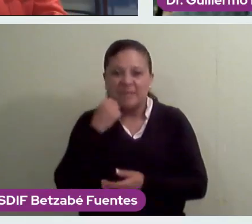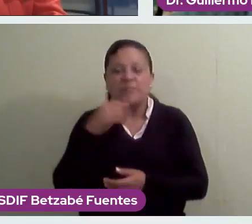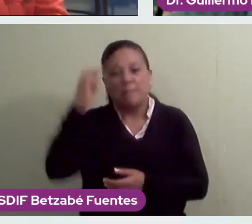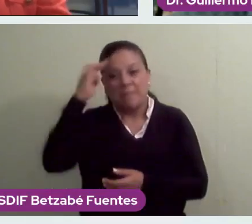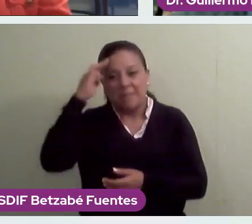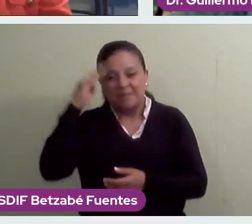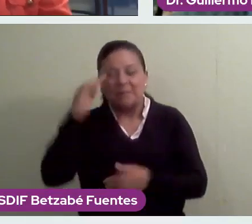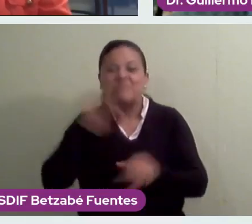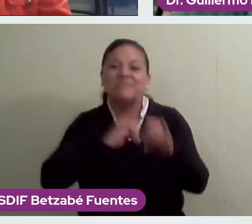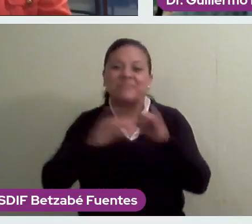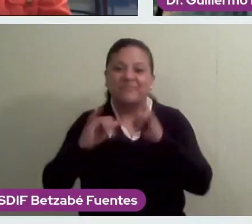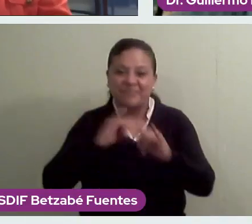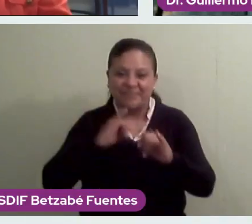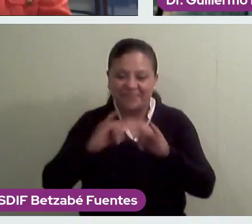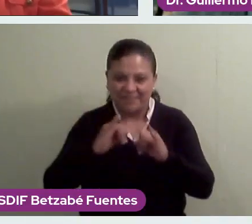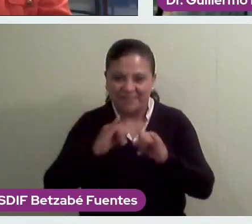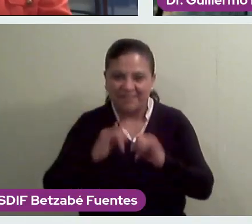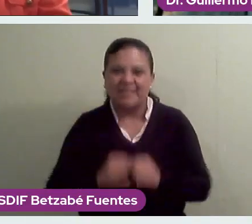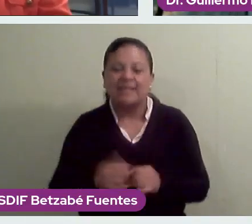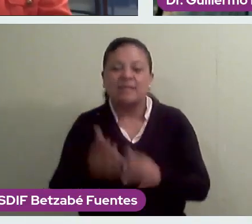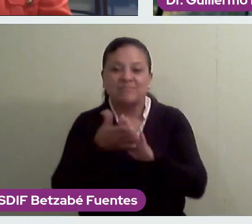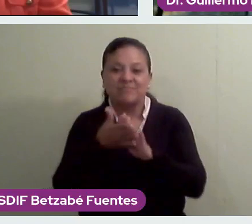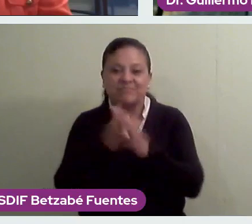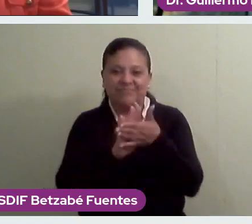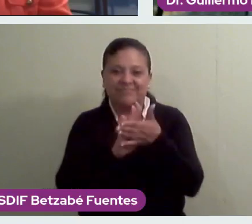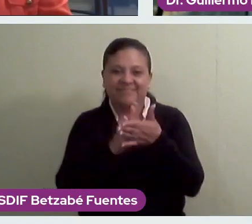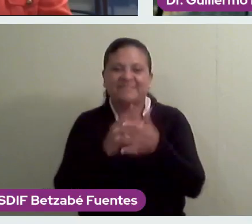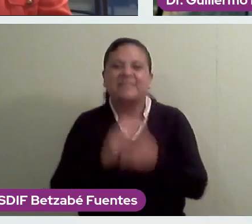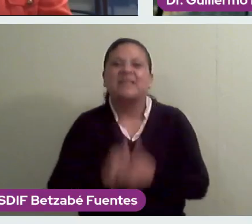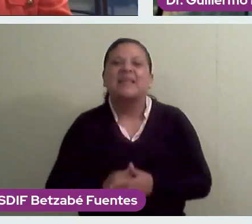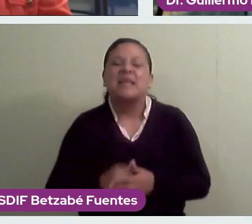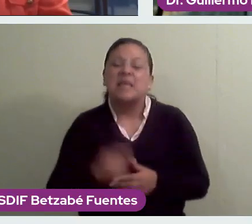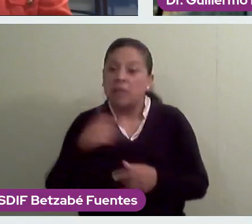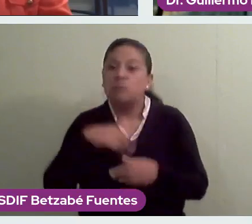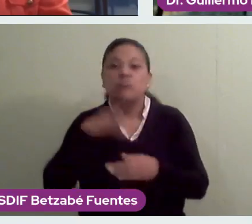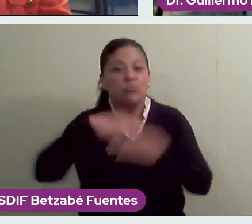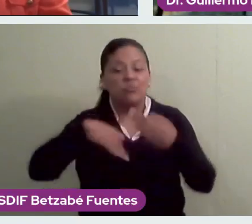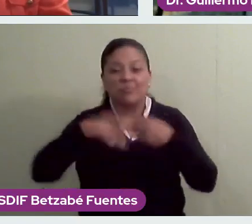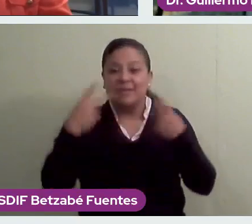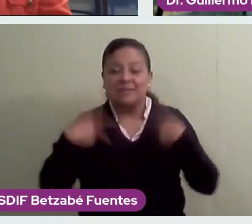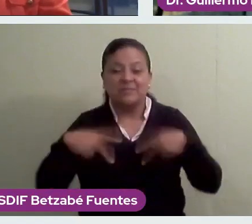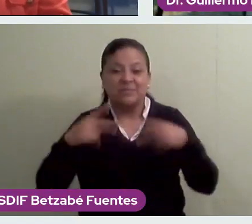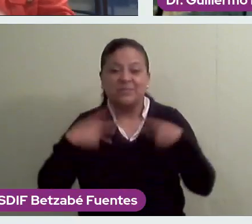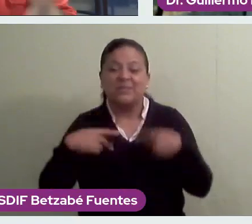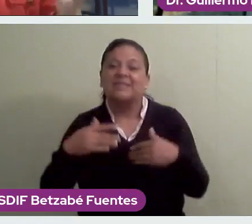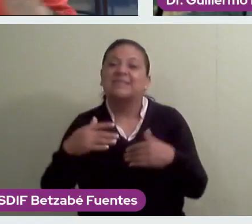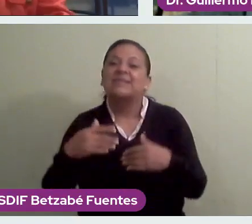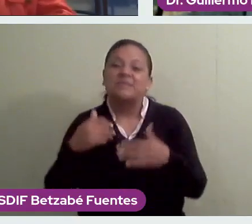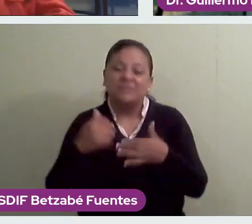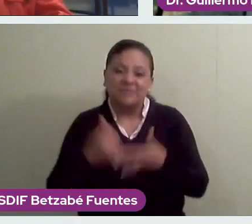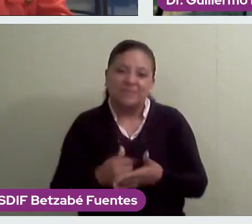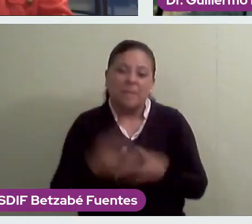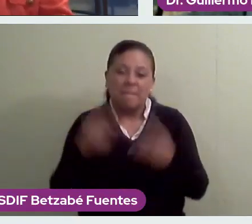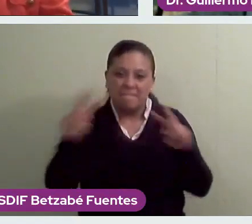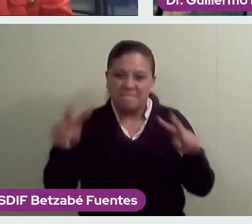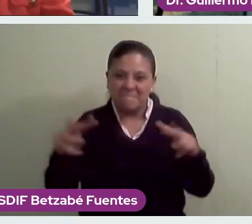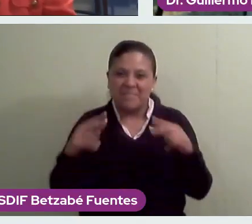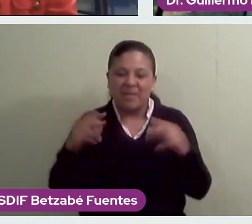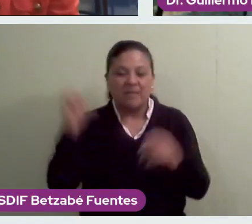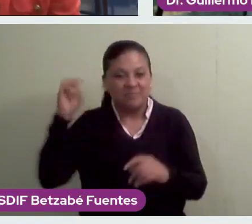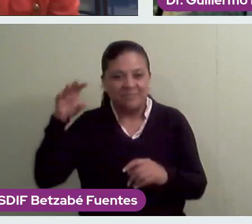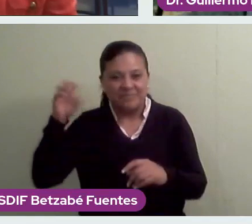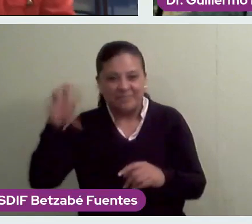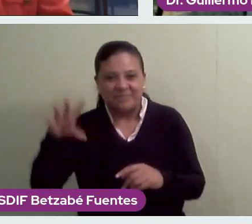estuvieron acompañándome en esta transmisión, y sobre todo a la audiencia que siguió esta charla de café